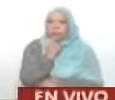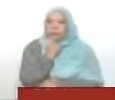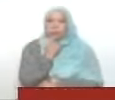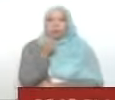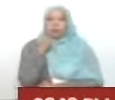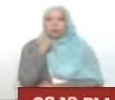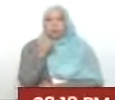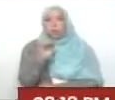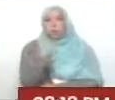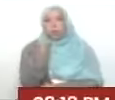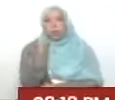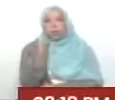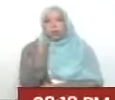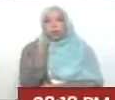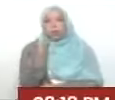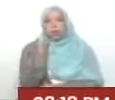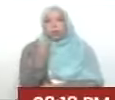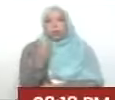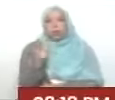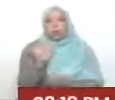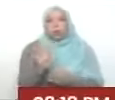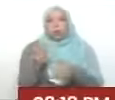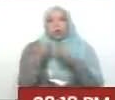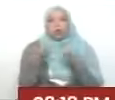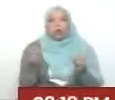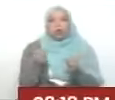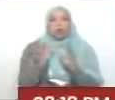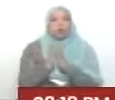ver un cuarto, prometo que los voy a mostrar a todos.